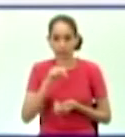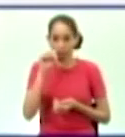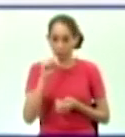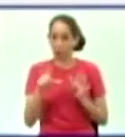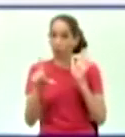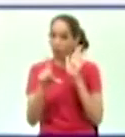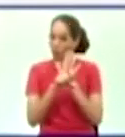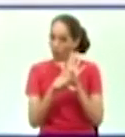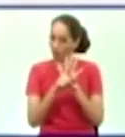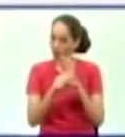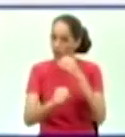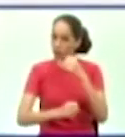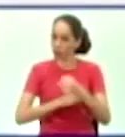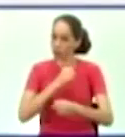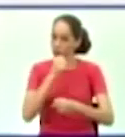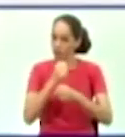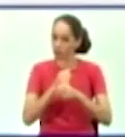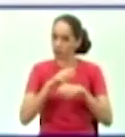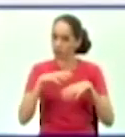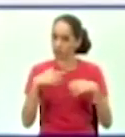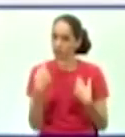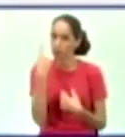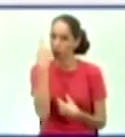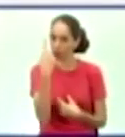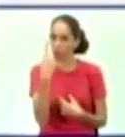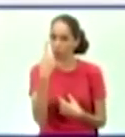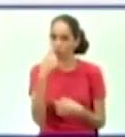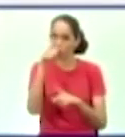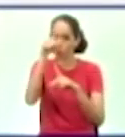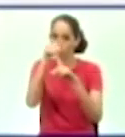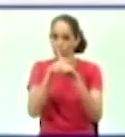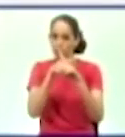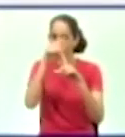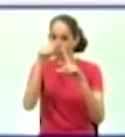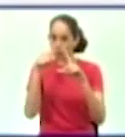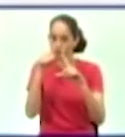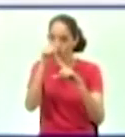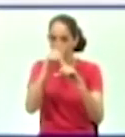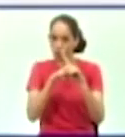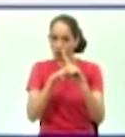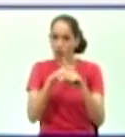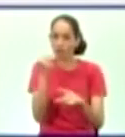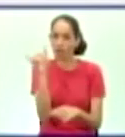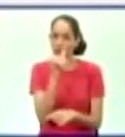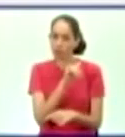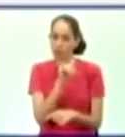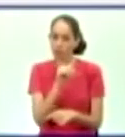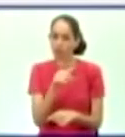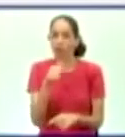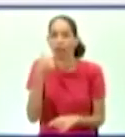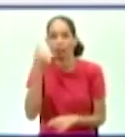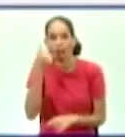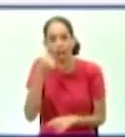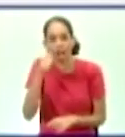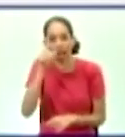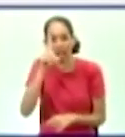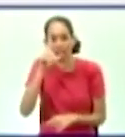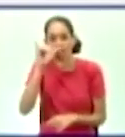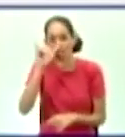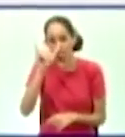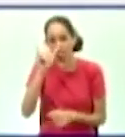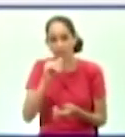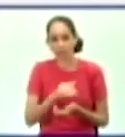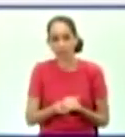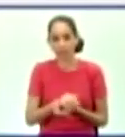utilizar sería el teorema de un lado y sus ángulos adyacentes. Vamos entonces a